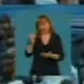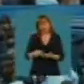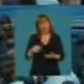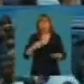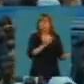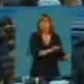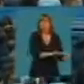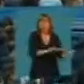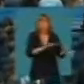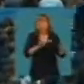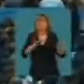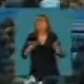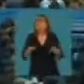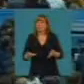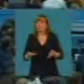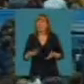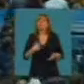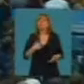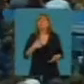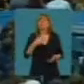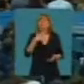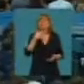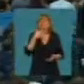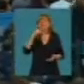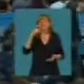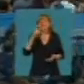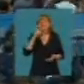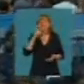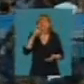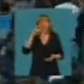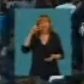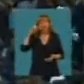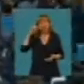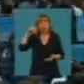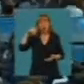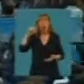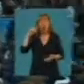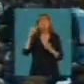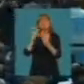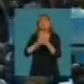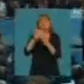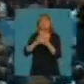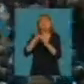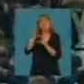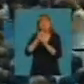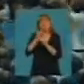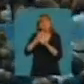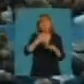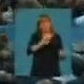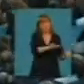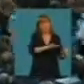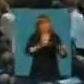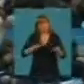Invitamos a continuación al señor profesor Alberto Stanislao Sileoni a jurar como Ministro de Educación.